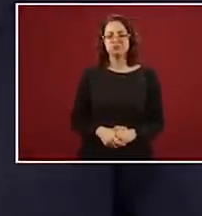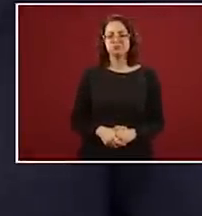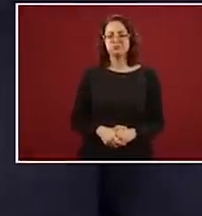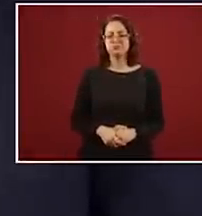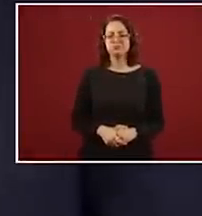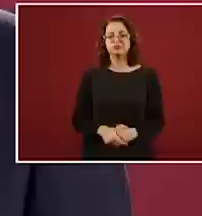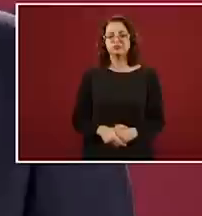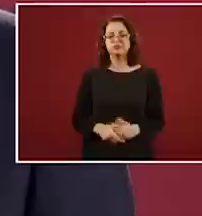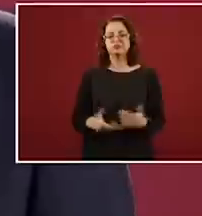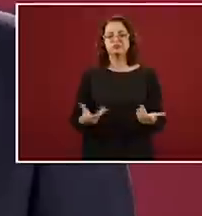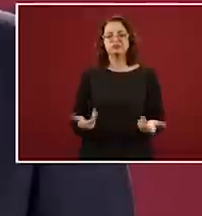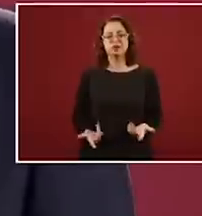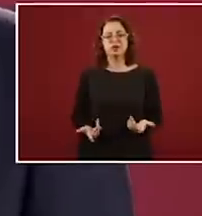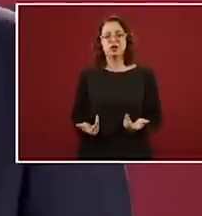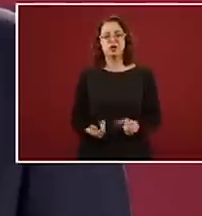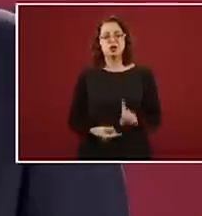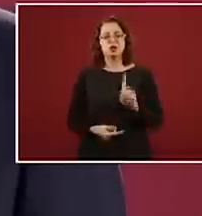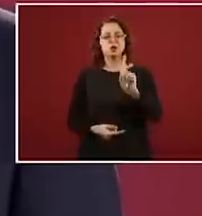detrás del trono,